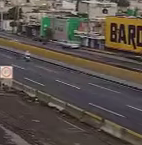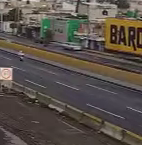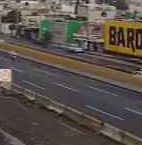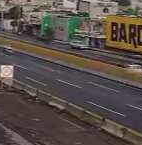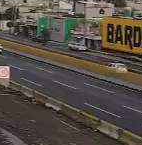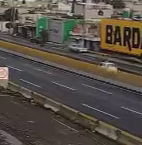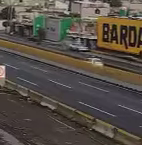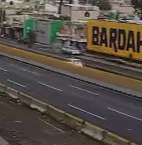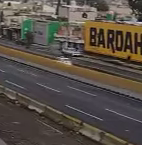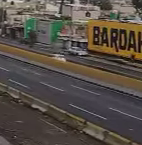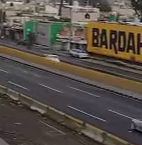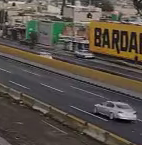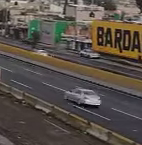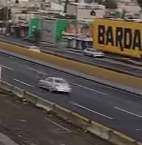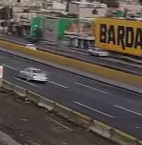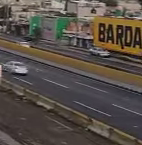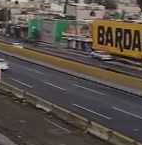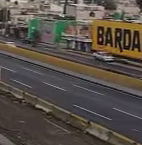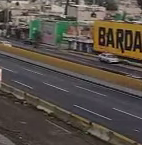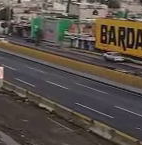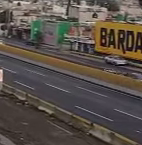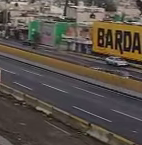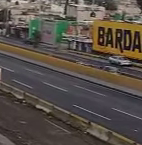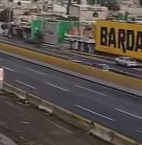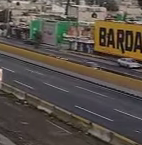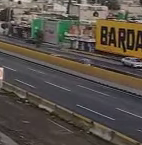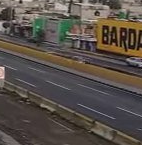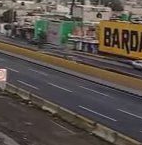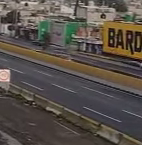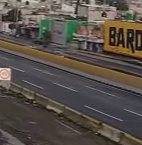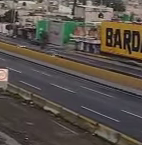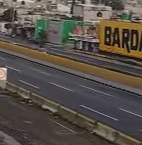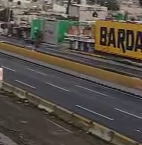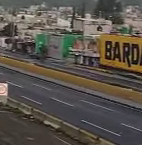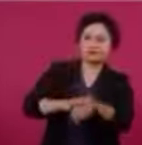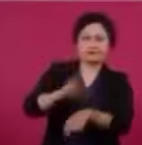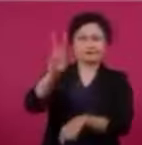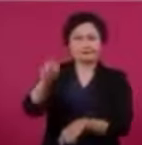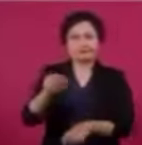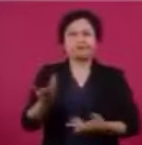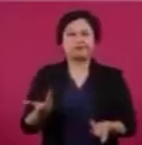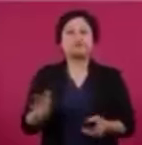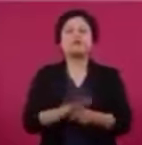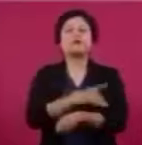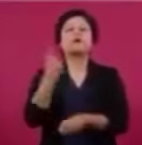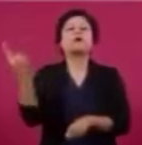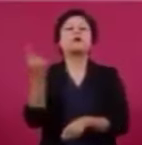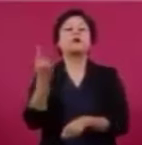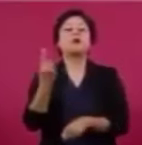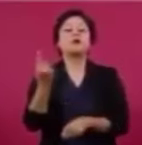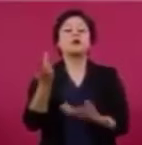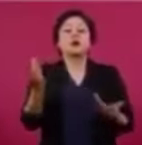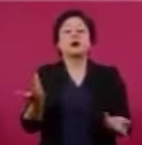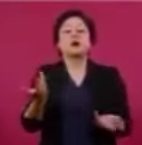los transportistas afectados y reiteró su posición de no ceder ante las presiones. Porque nosotros no